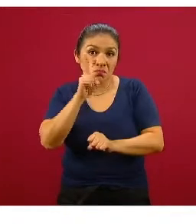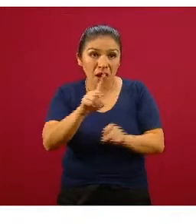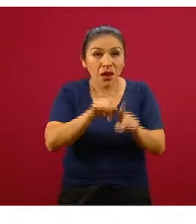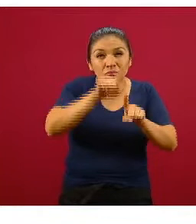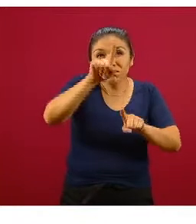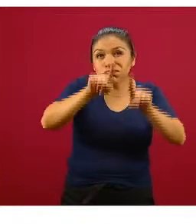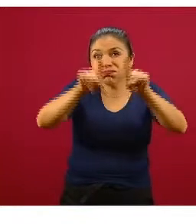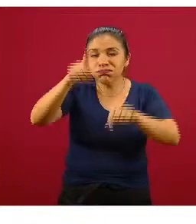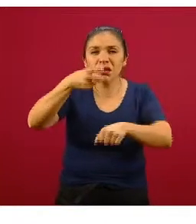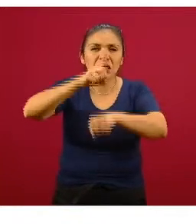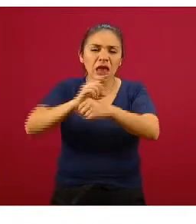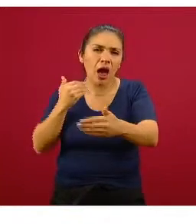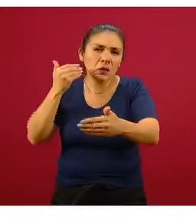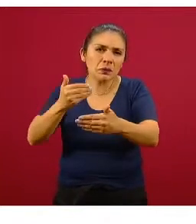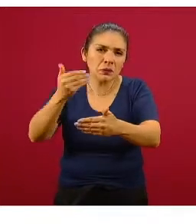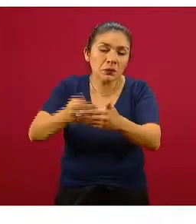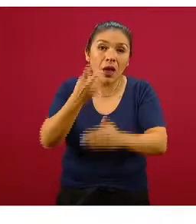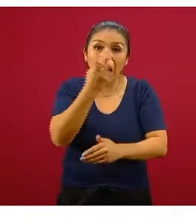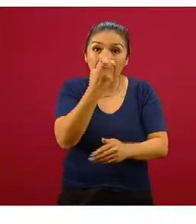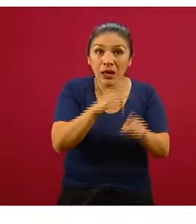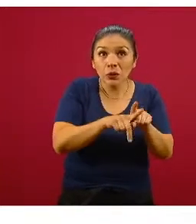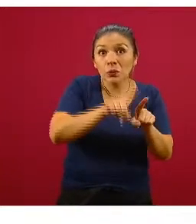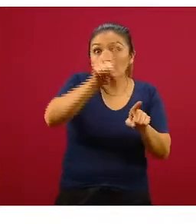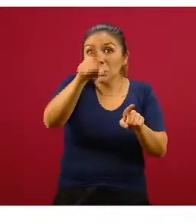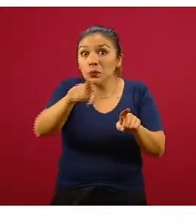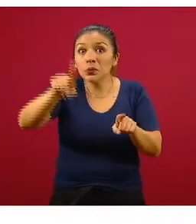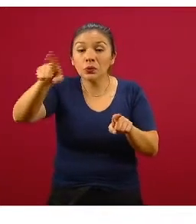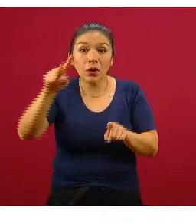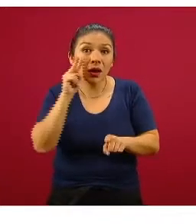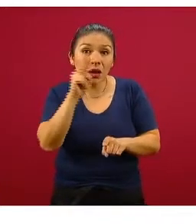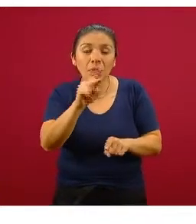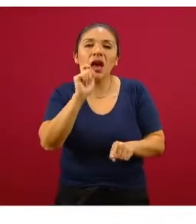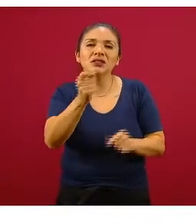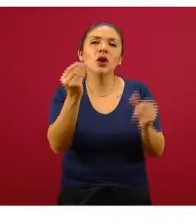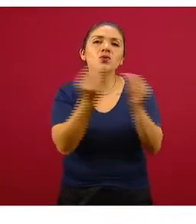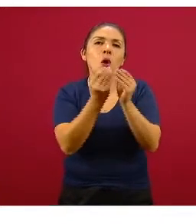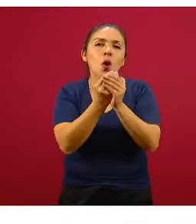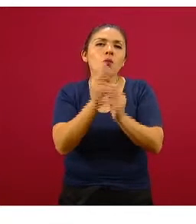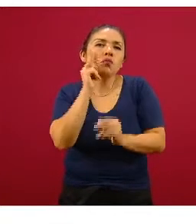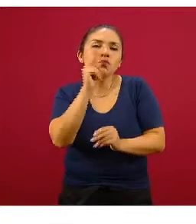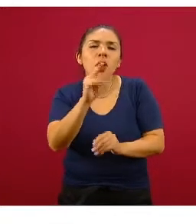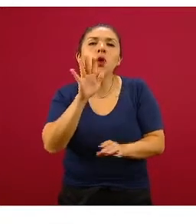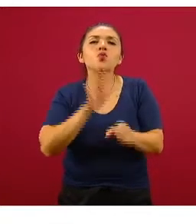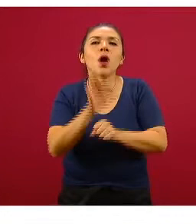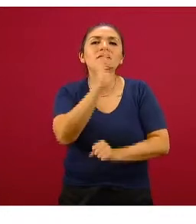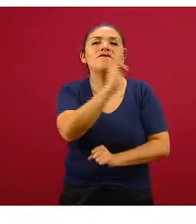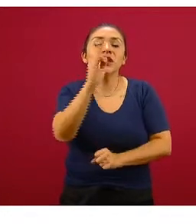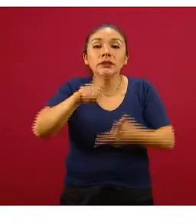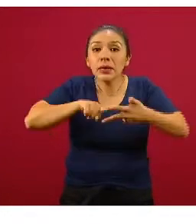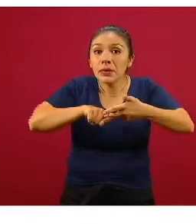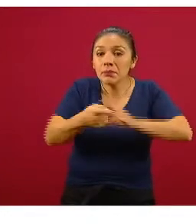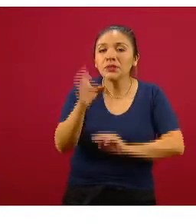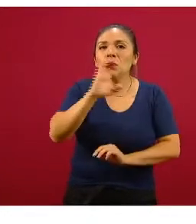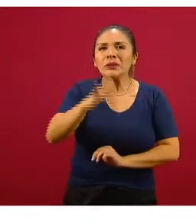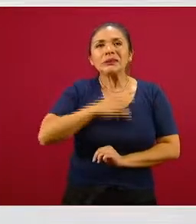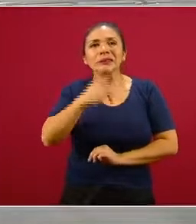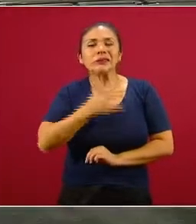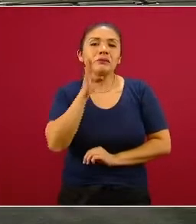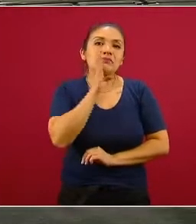en los últimos días, dado que esta curva los clasifica y los coloca por fecha de inicio de